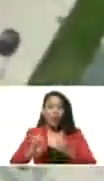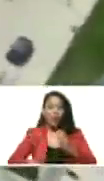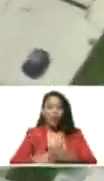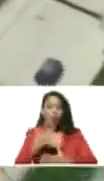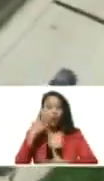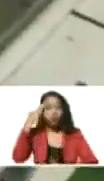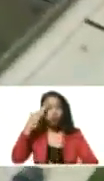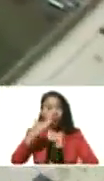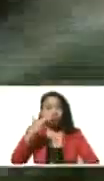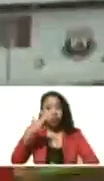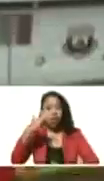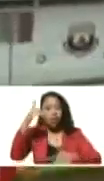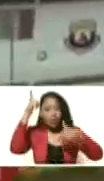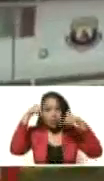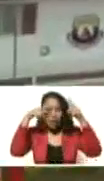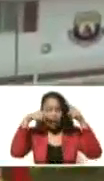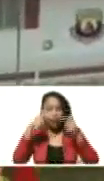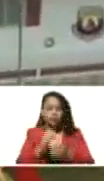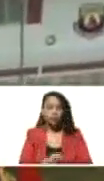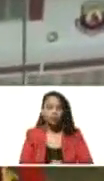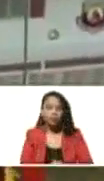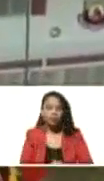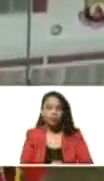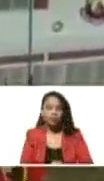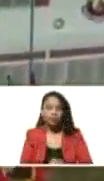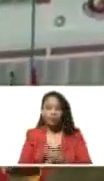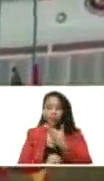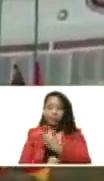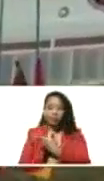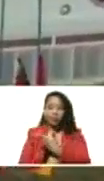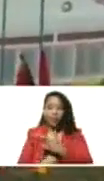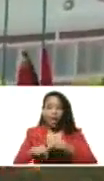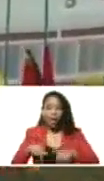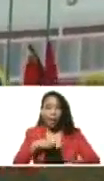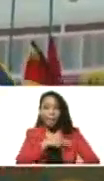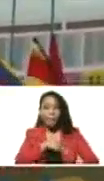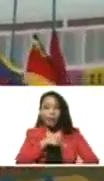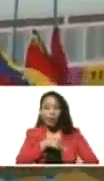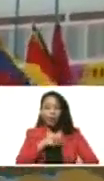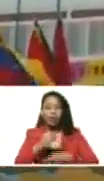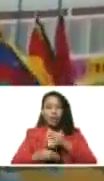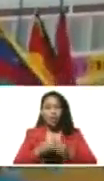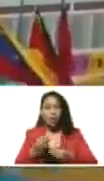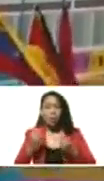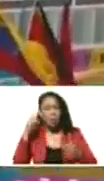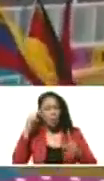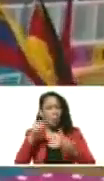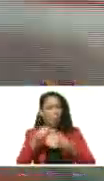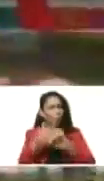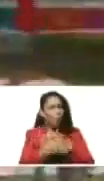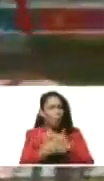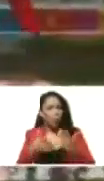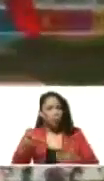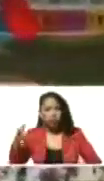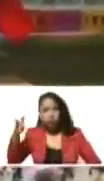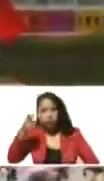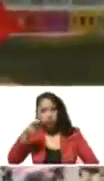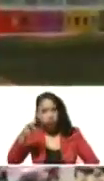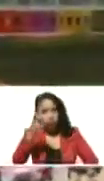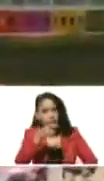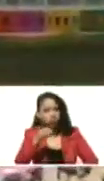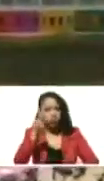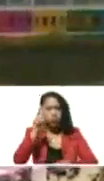el comandante Hugo Chávez Frías. Destacar que esta misión fue creada con el objetivo de buscar